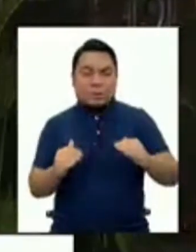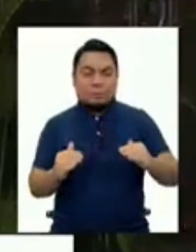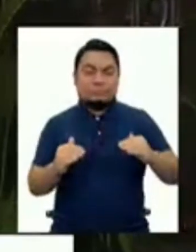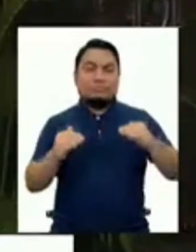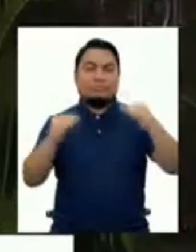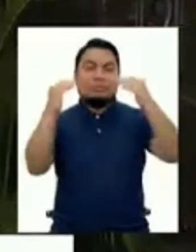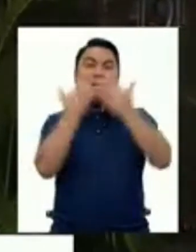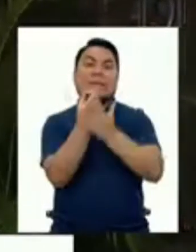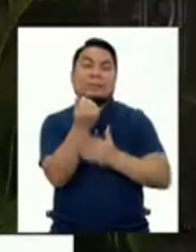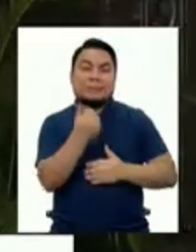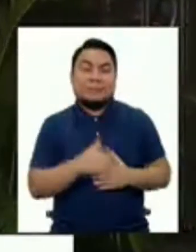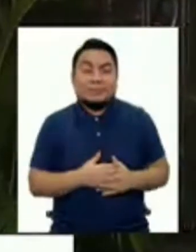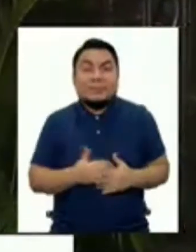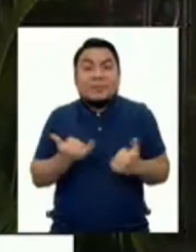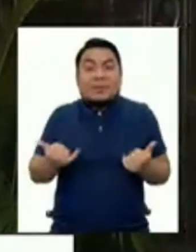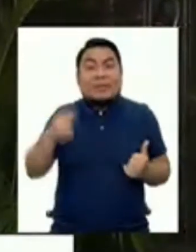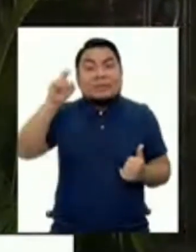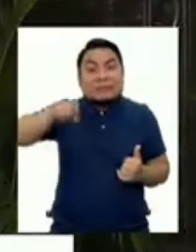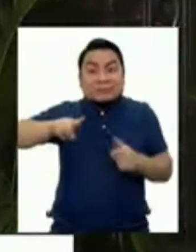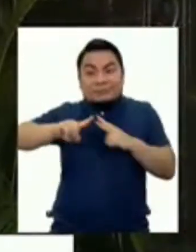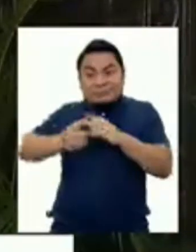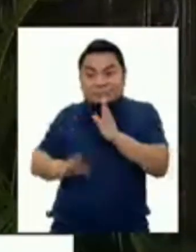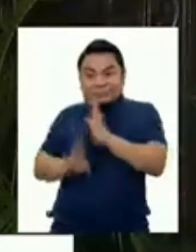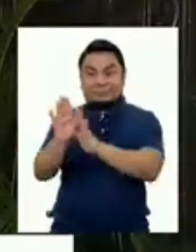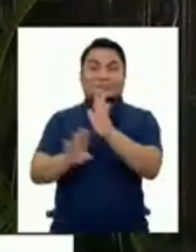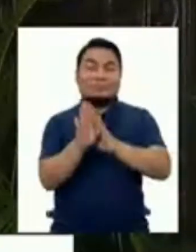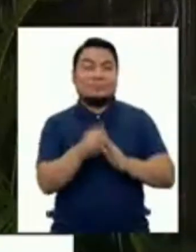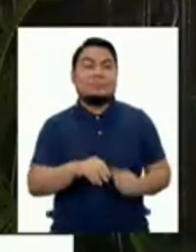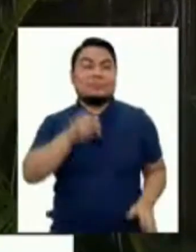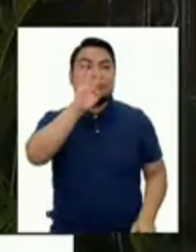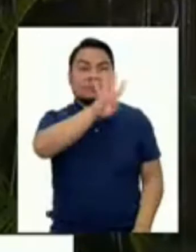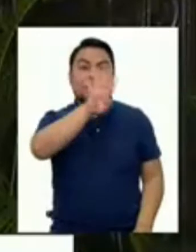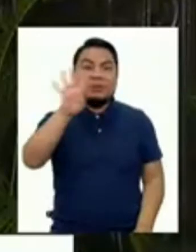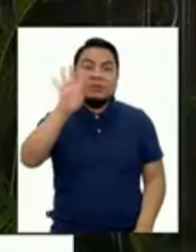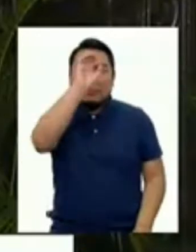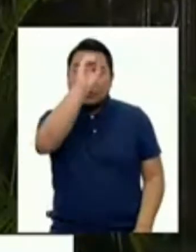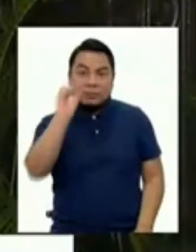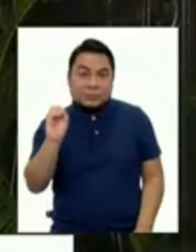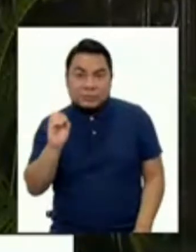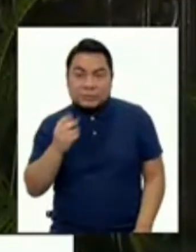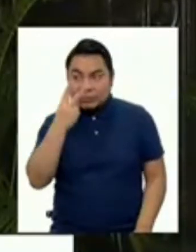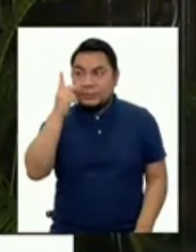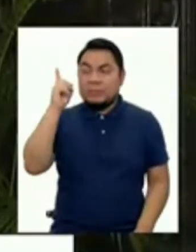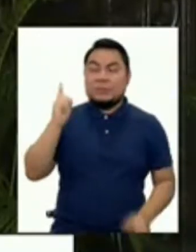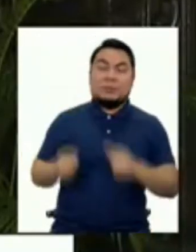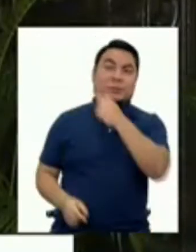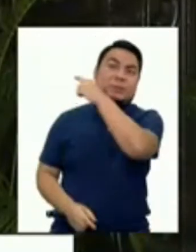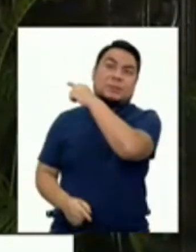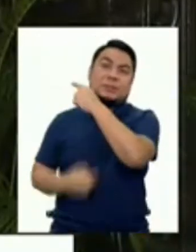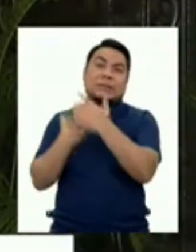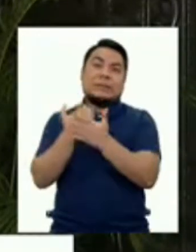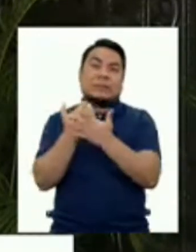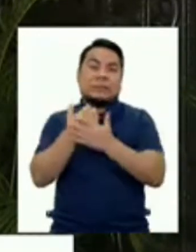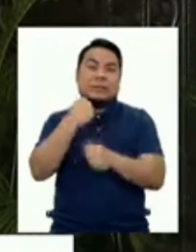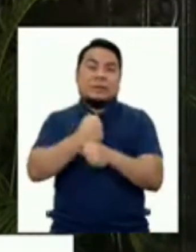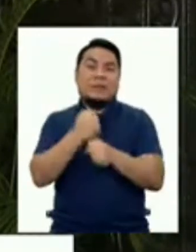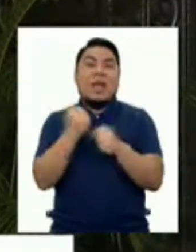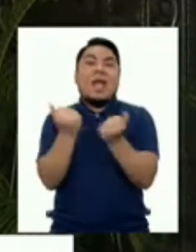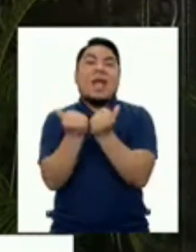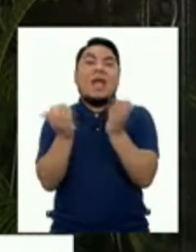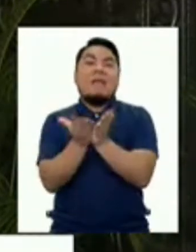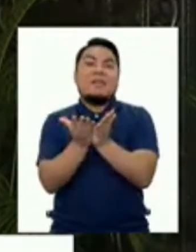pero así como la paramos, ahora necesitamos reactivar. 44% de la economía trabajaba en el mes de